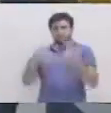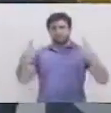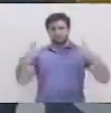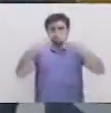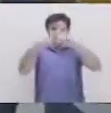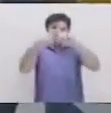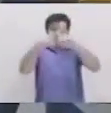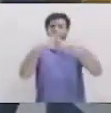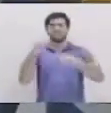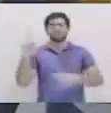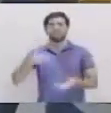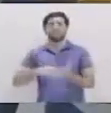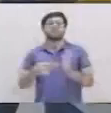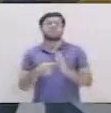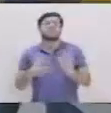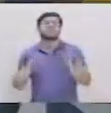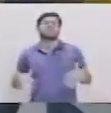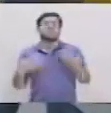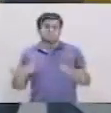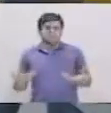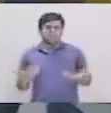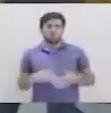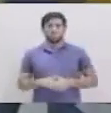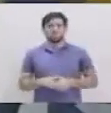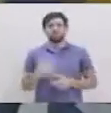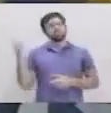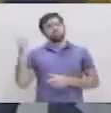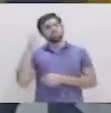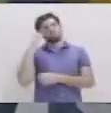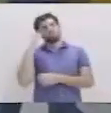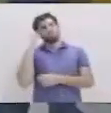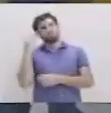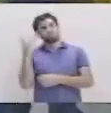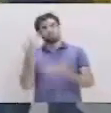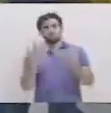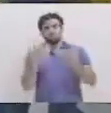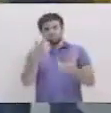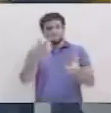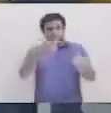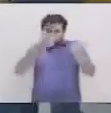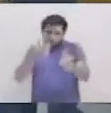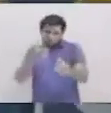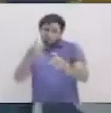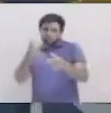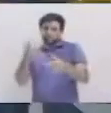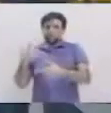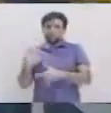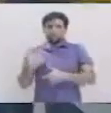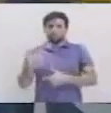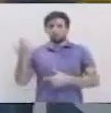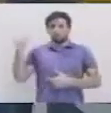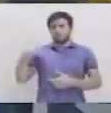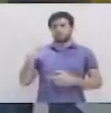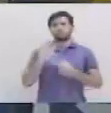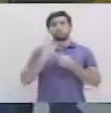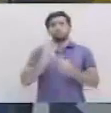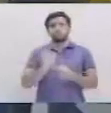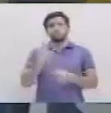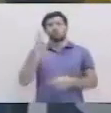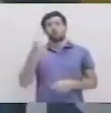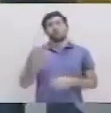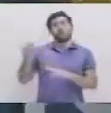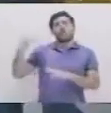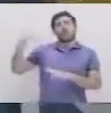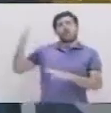nos representan? Eso podría representar tal vez son como los rifles, que al final de cuentas nos van